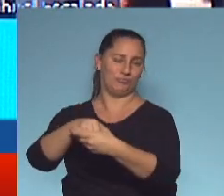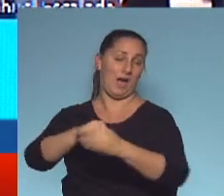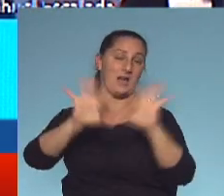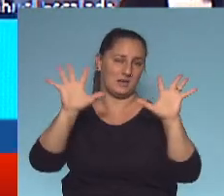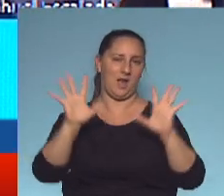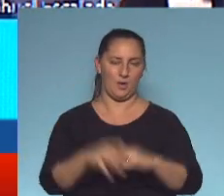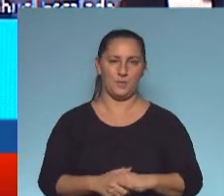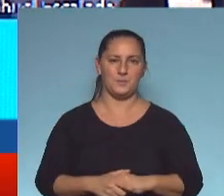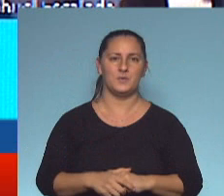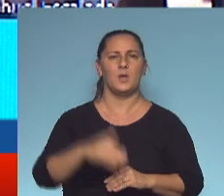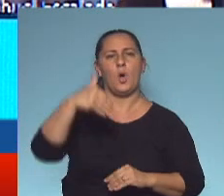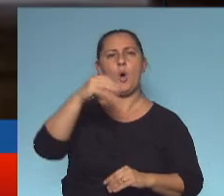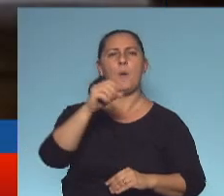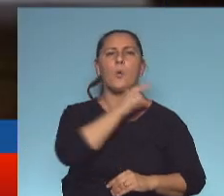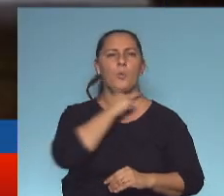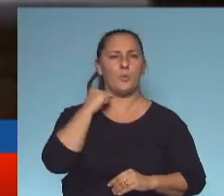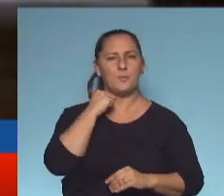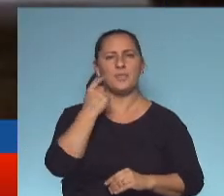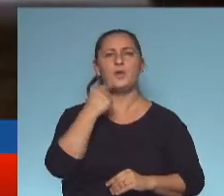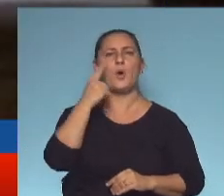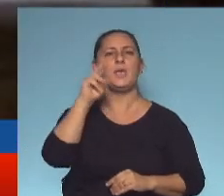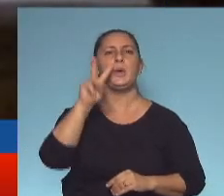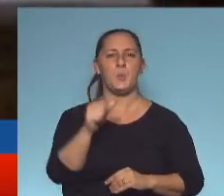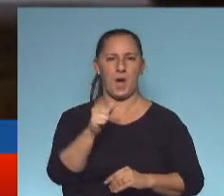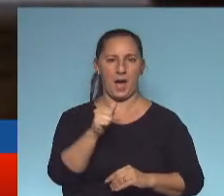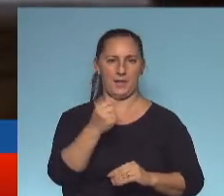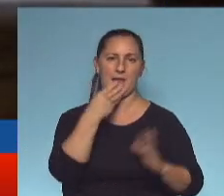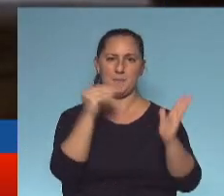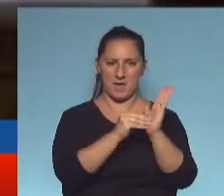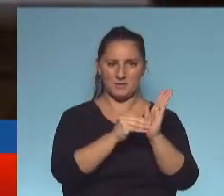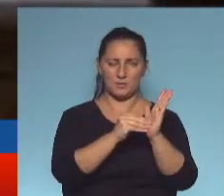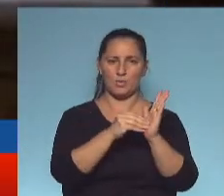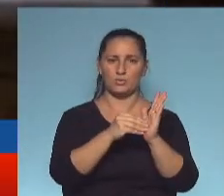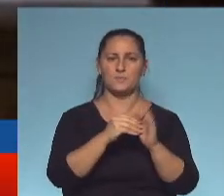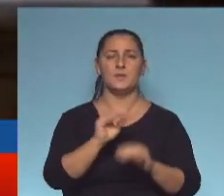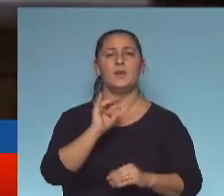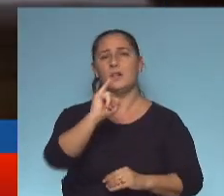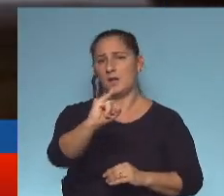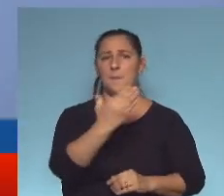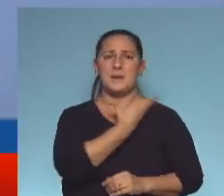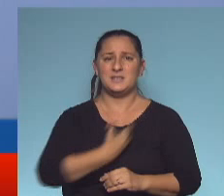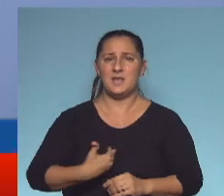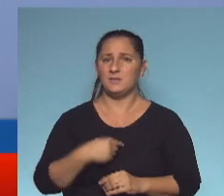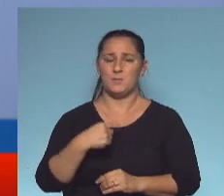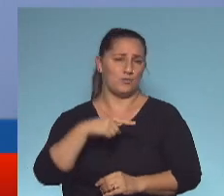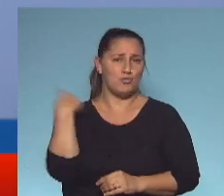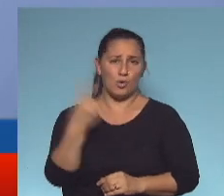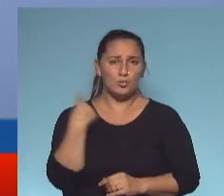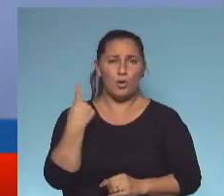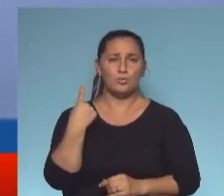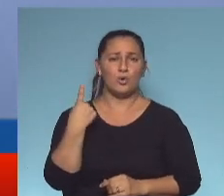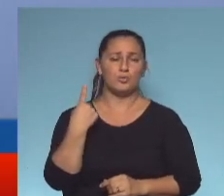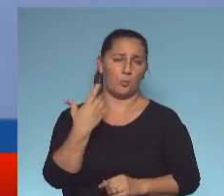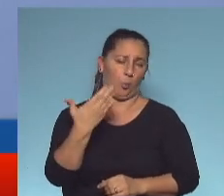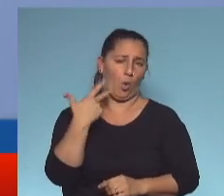voz de Monseñor con respecto al tema IVA sobre alimentos para los sectores más rezagados. Señor presidente, nosotros no creemos, yo podría